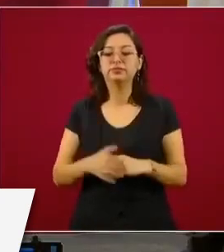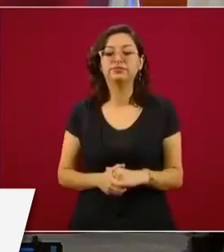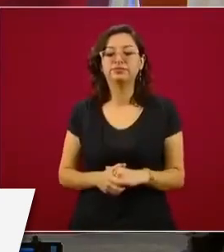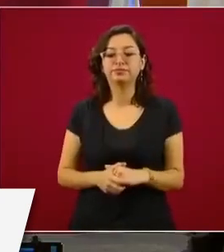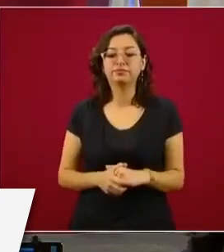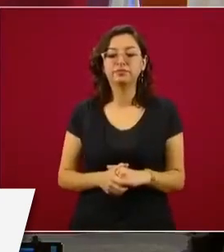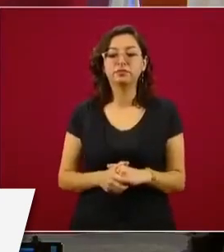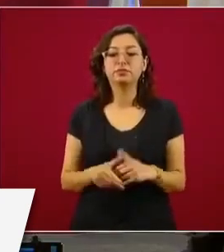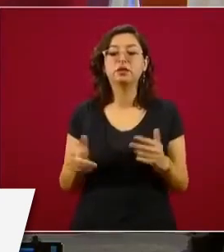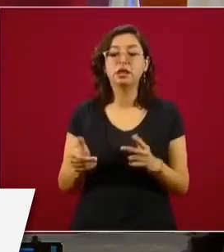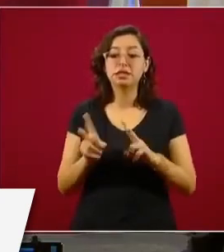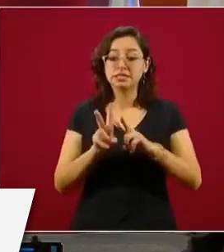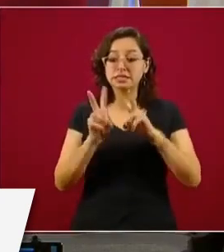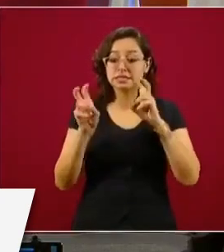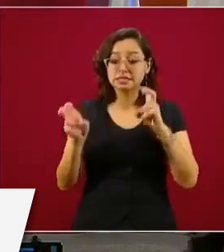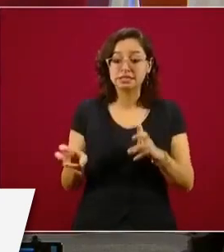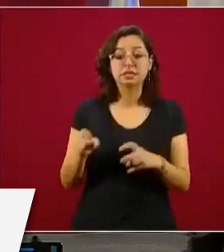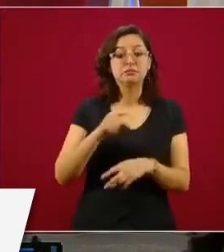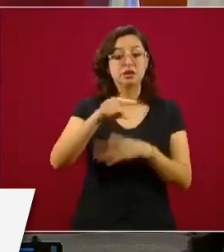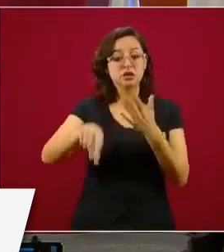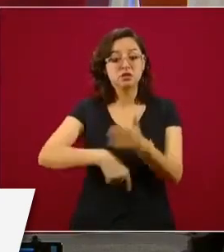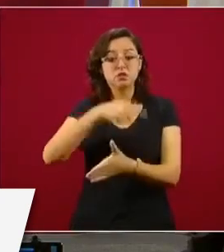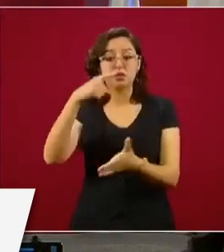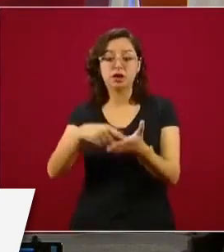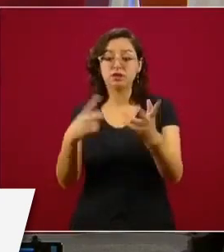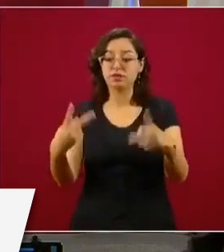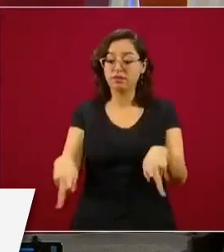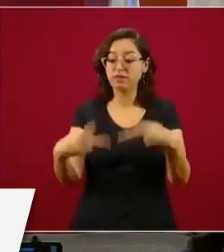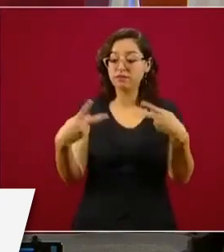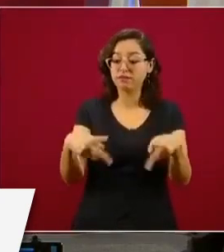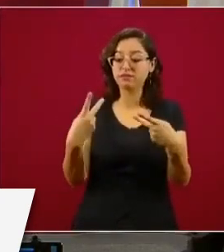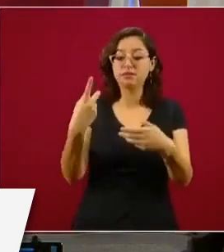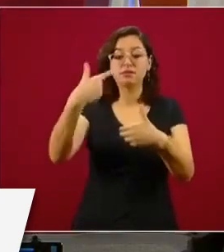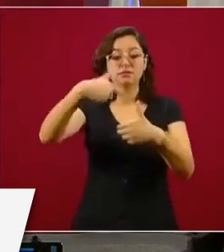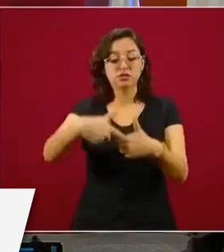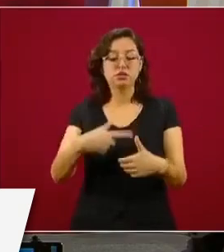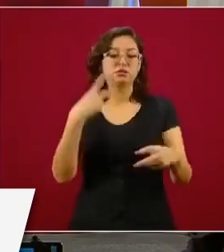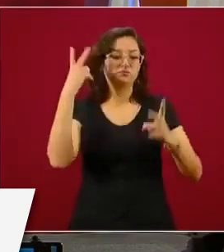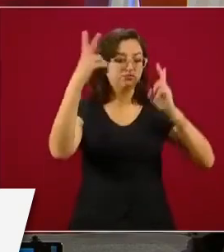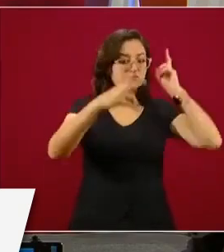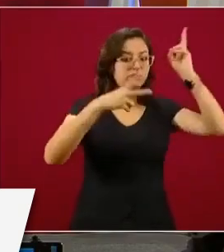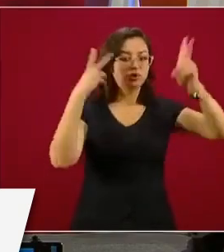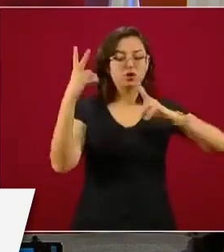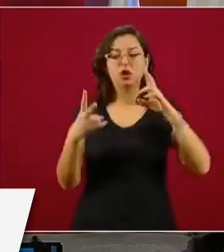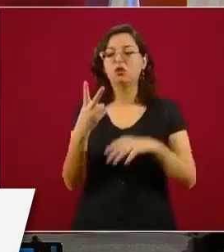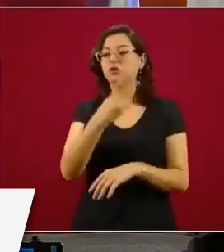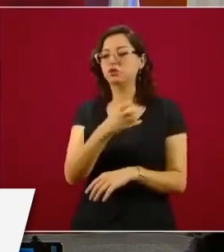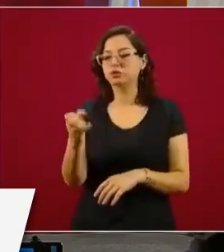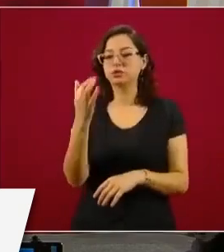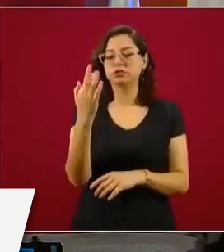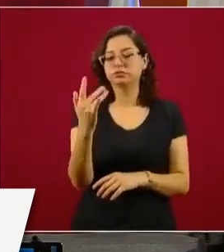de verificación a las gasolineras. Realizamos